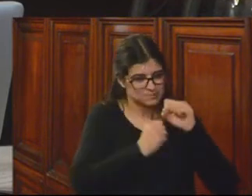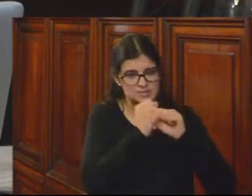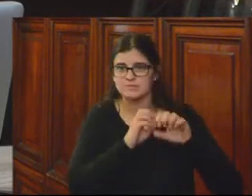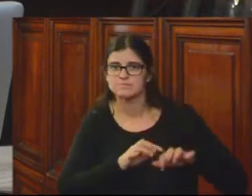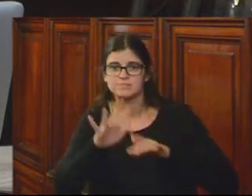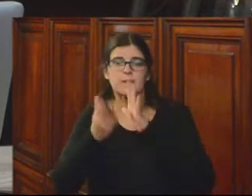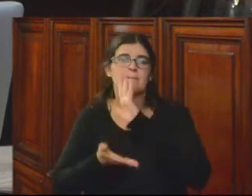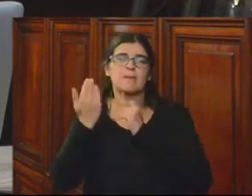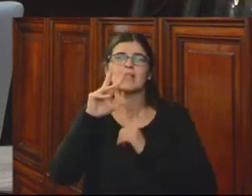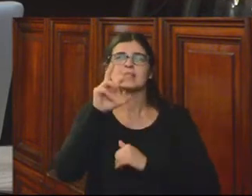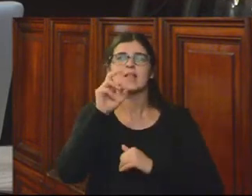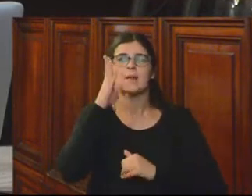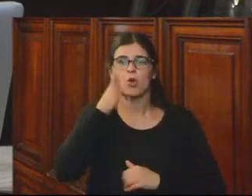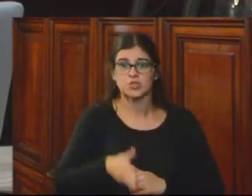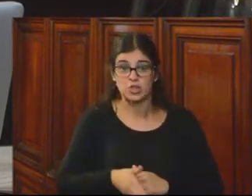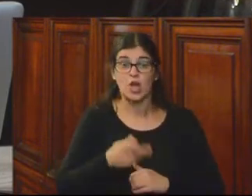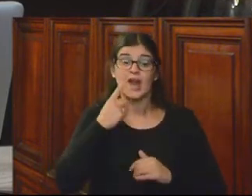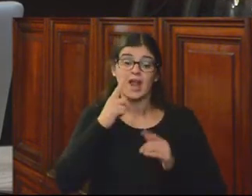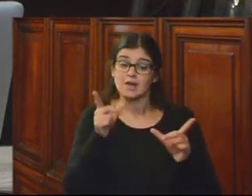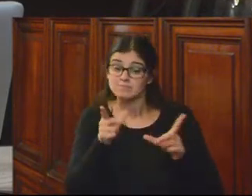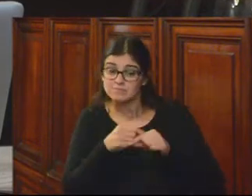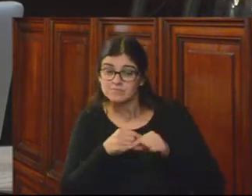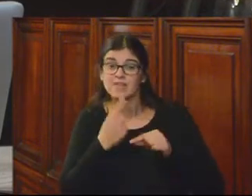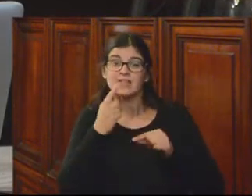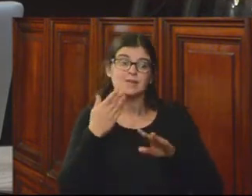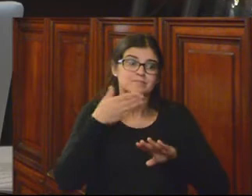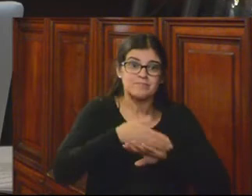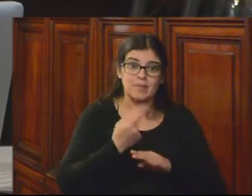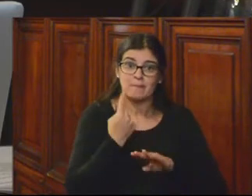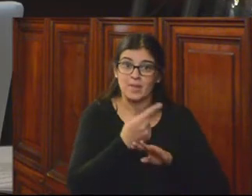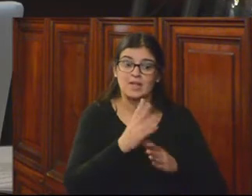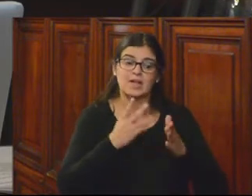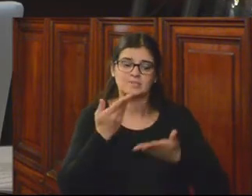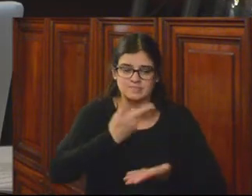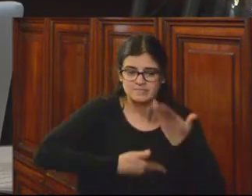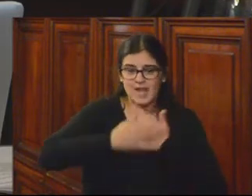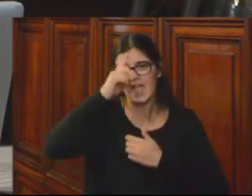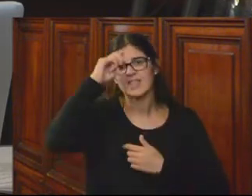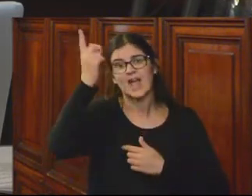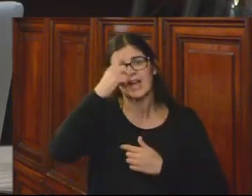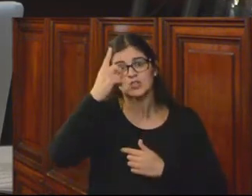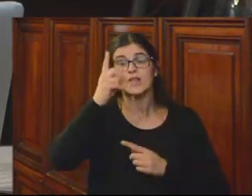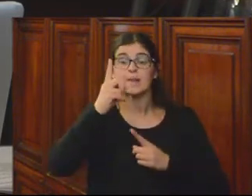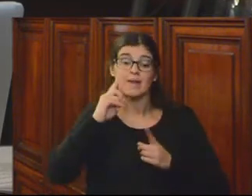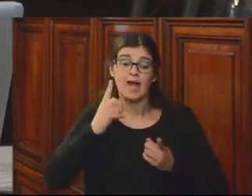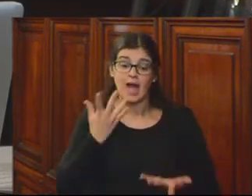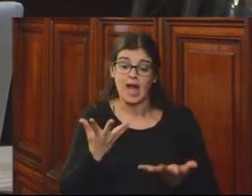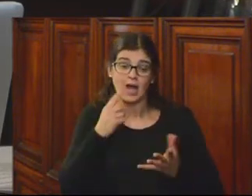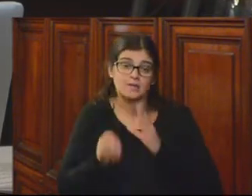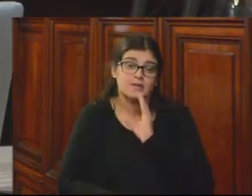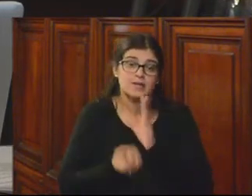al 30%. La restricción de divisas impide los intercambios académicos internacionales y la actualización de